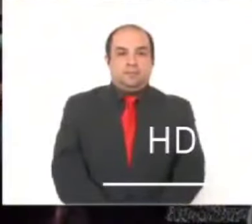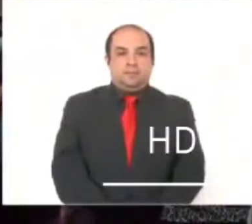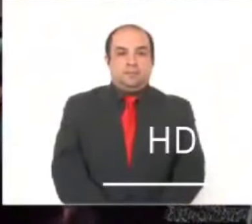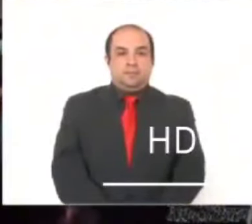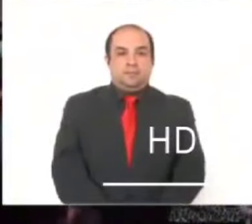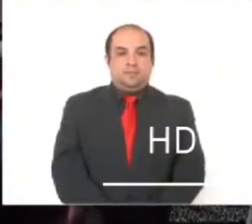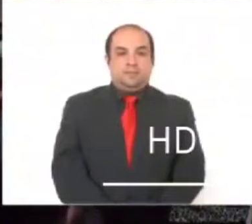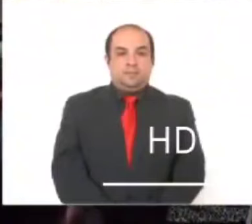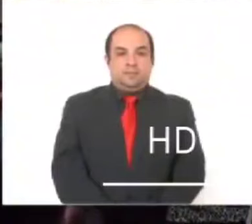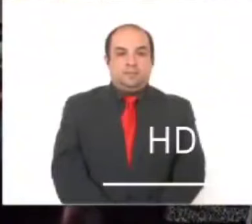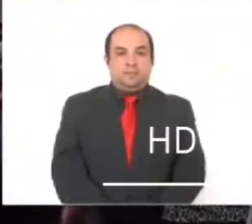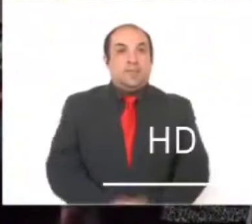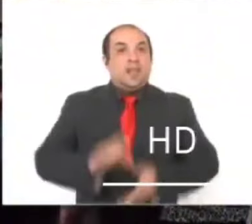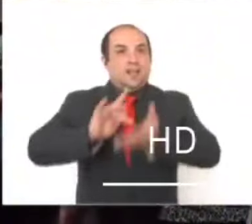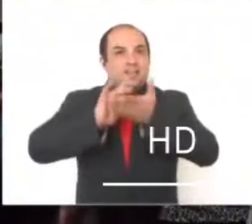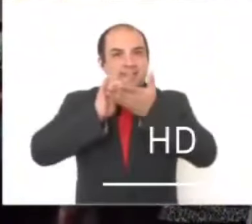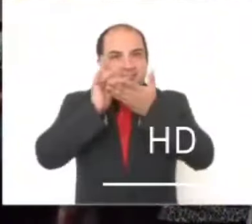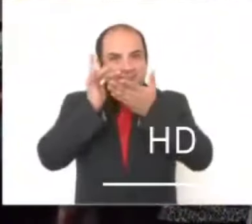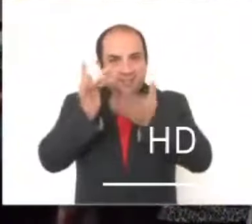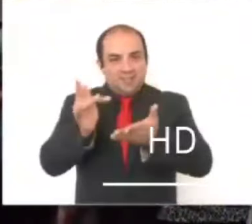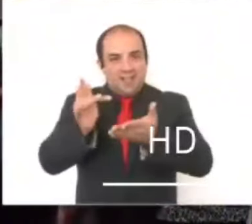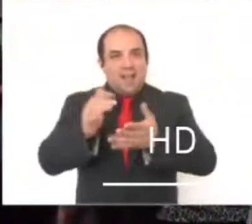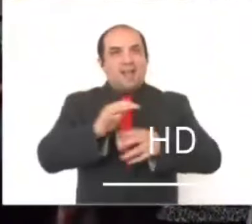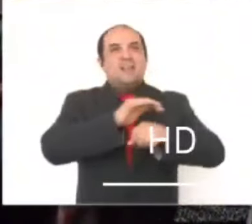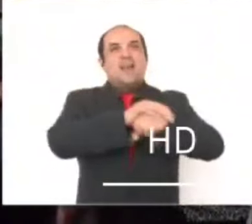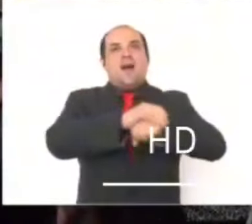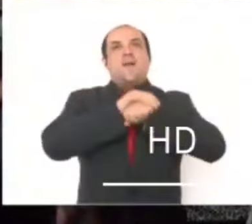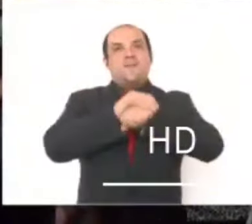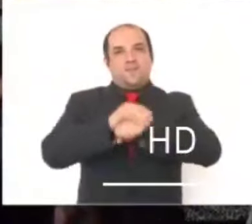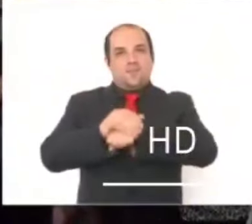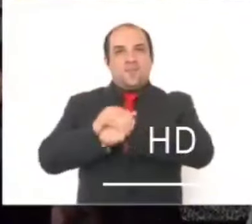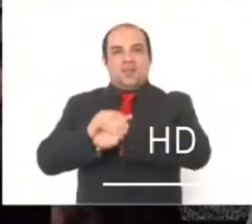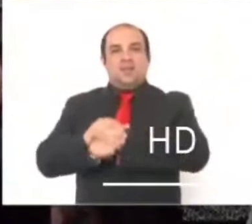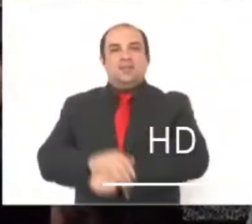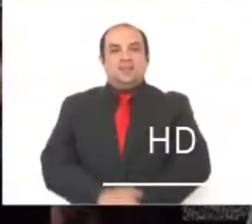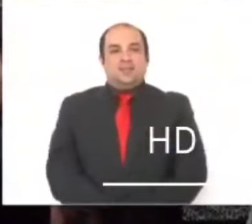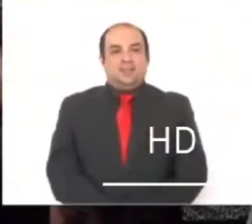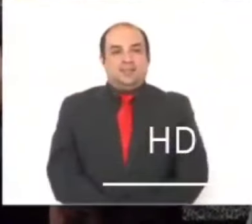Muchas gracias. Gracias, amigos, aquí.